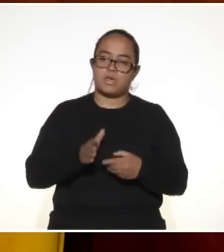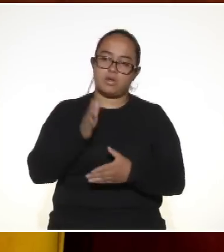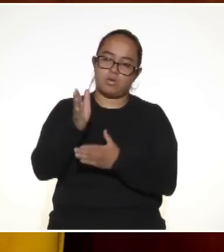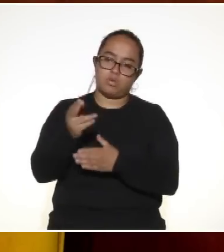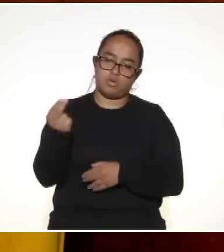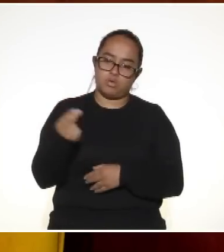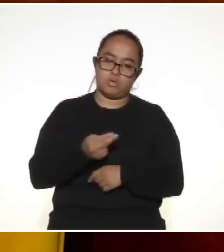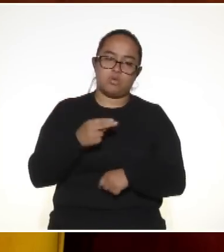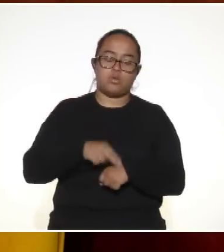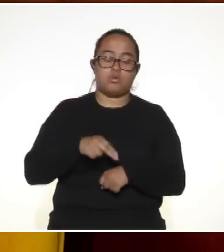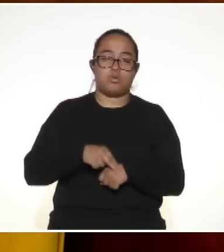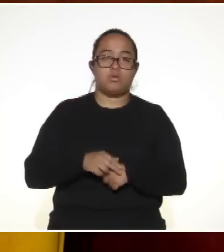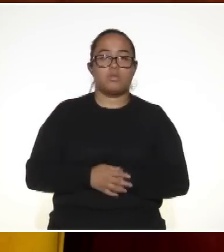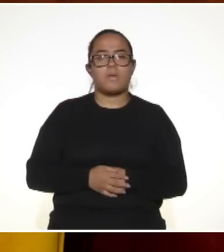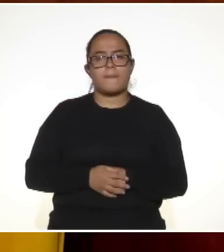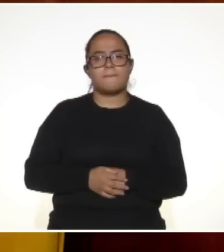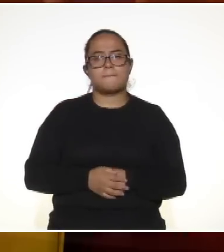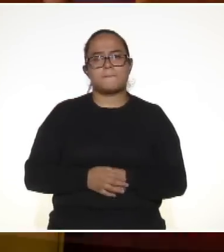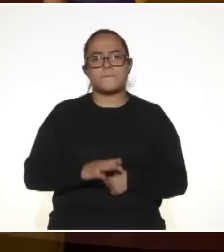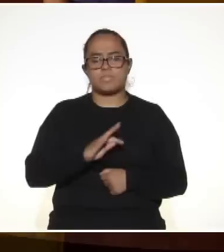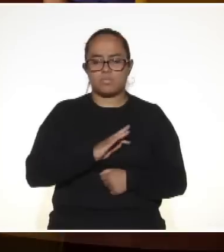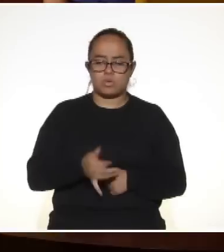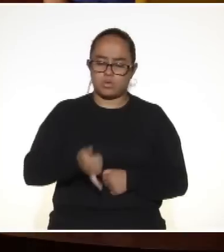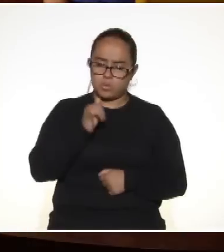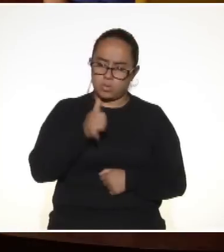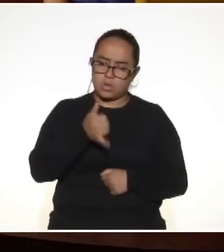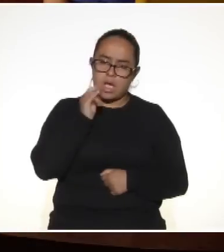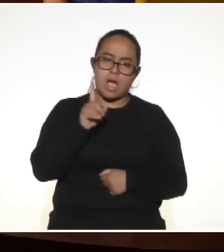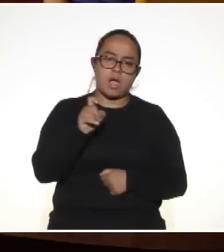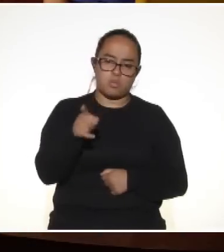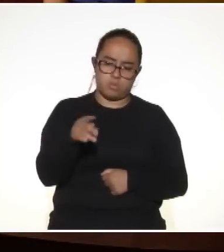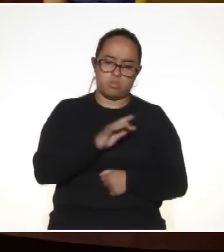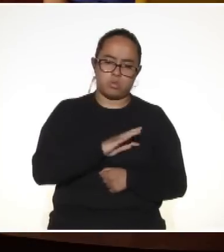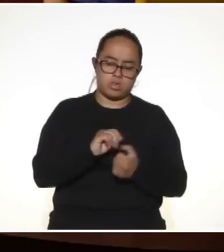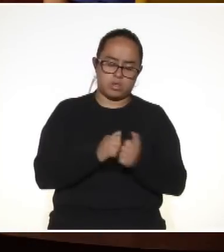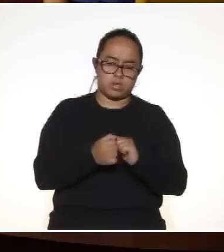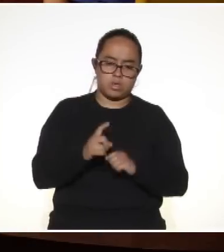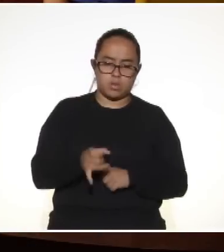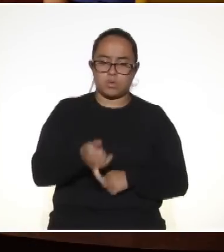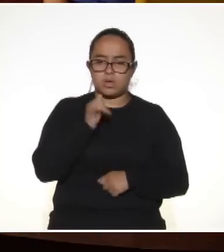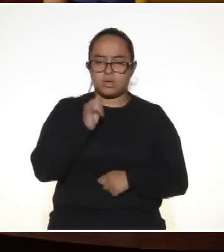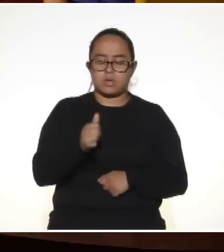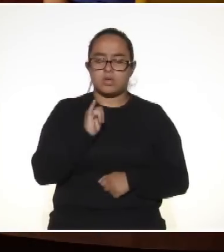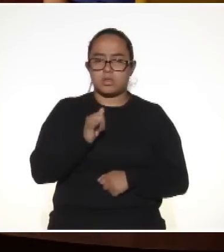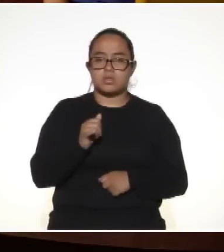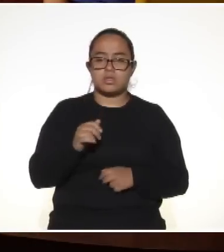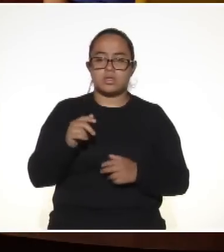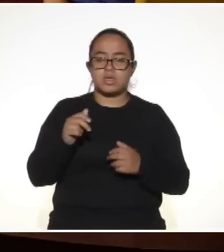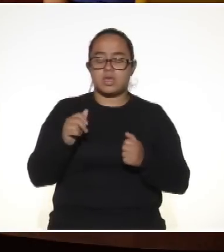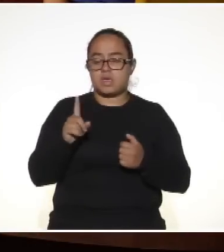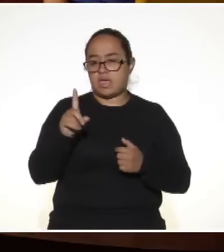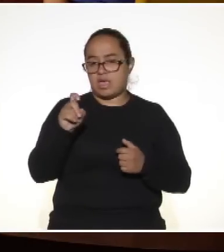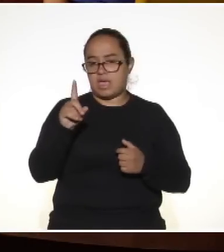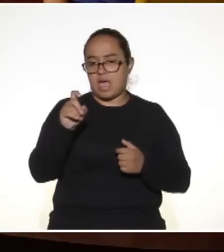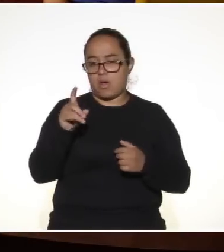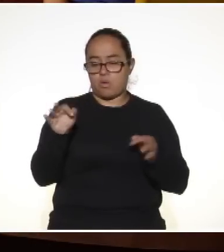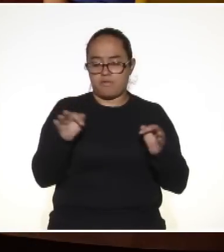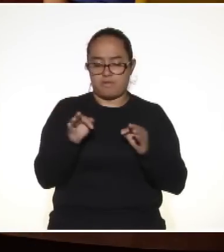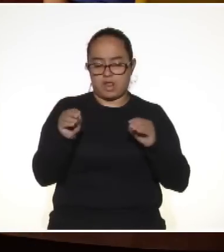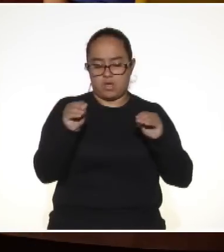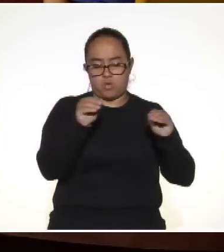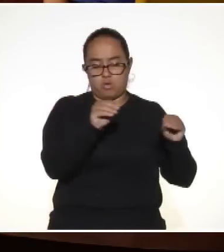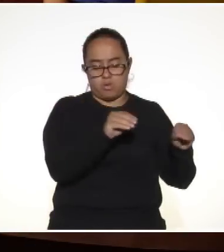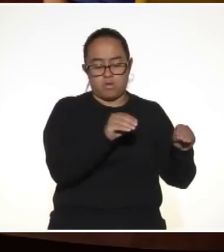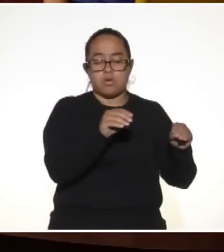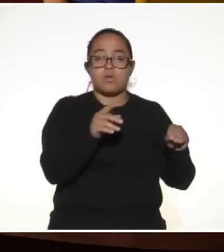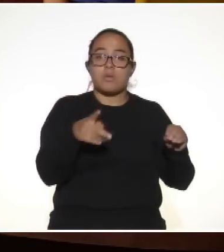de urgencias. Pueden iniciar hidratación vía oral, o sea, darle agua y tratar de enfriarlo, ponerlo en una zona donde esté más fresco, sí, pero lo